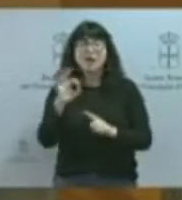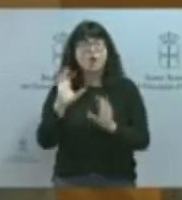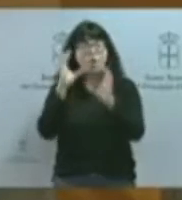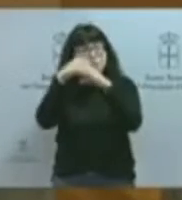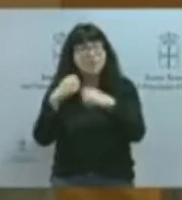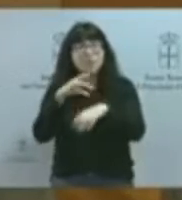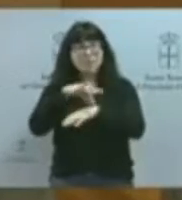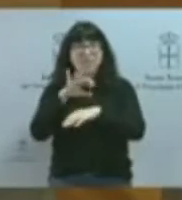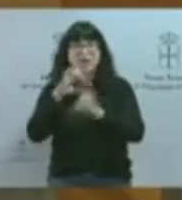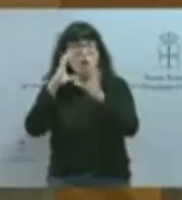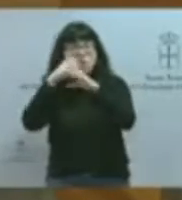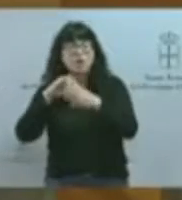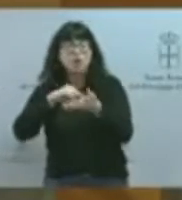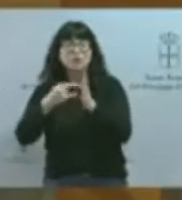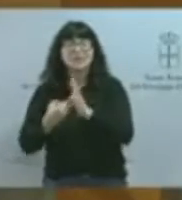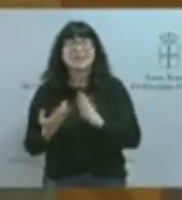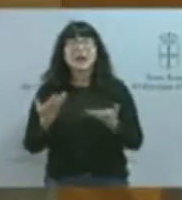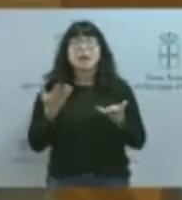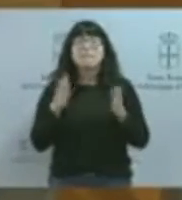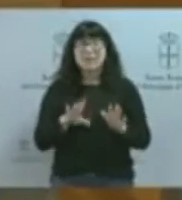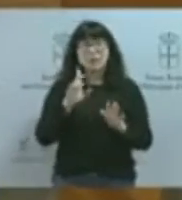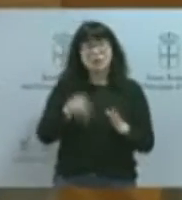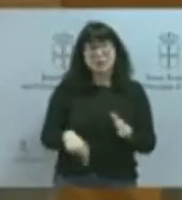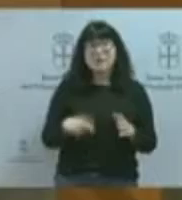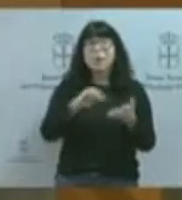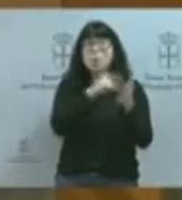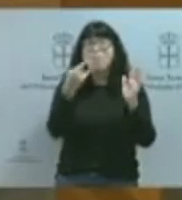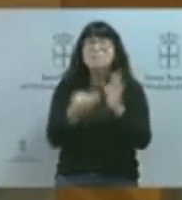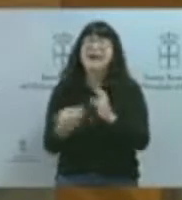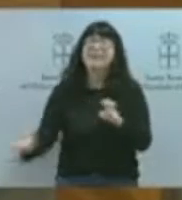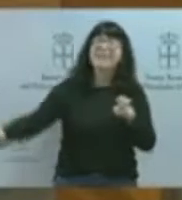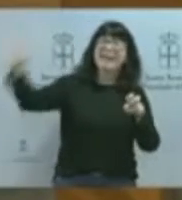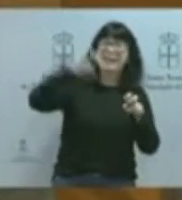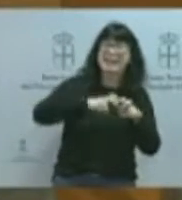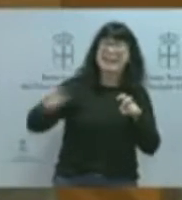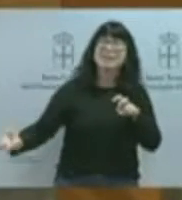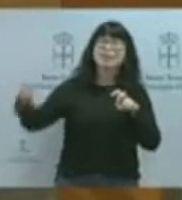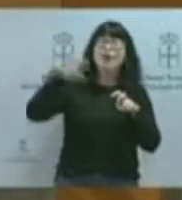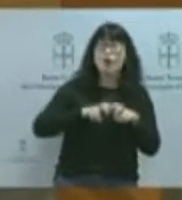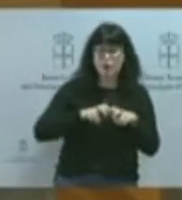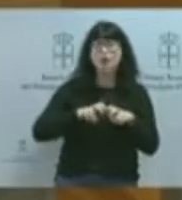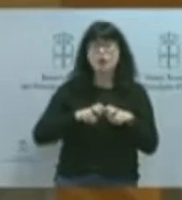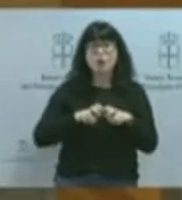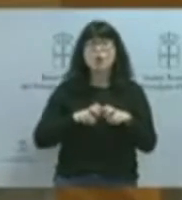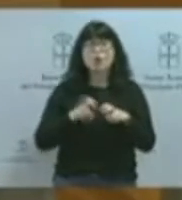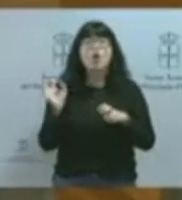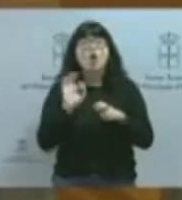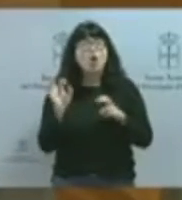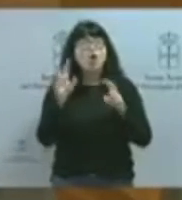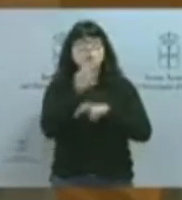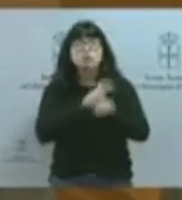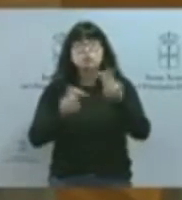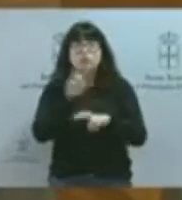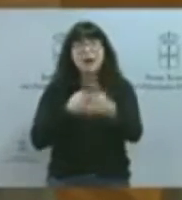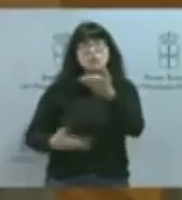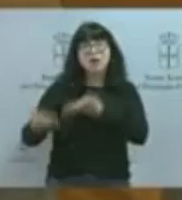plan de retorno y esa fijación del talento en Asturias con esa carrera científica, o la búsqueda de una colaboración mayor entre la iniciativa pública y privada,